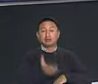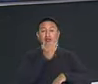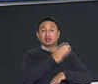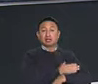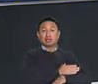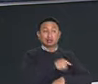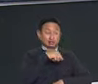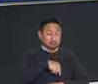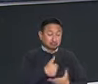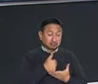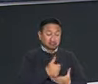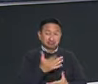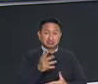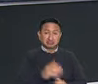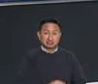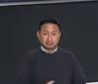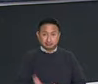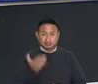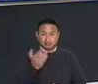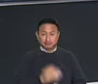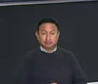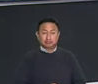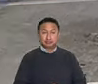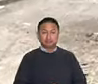y no hay respuestas. Veamos.